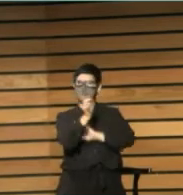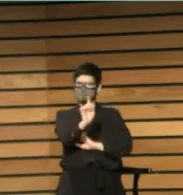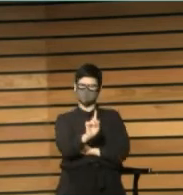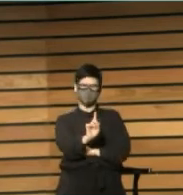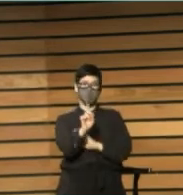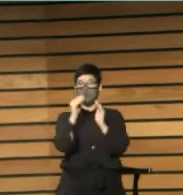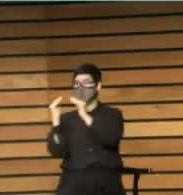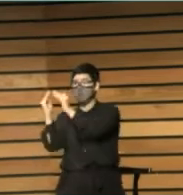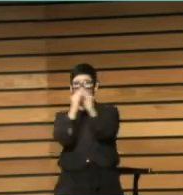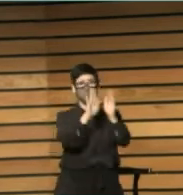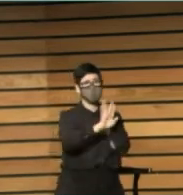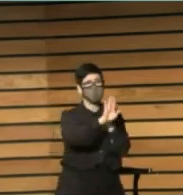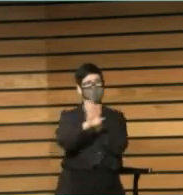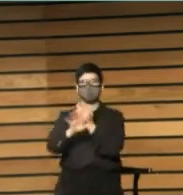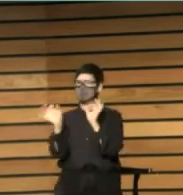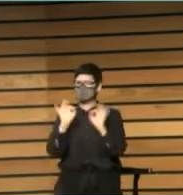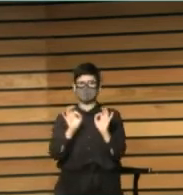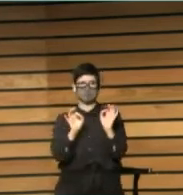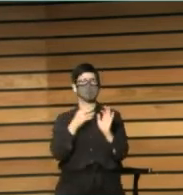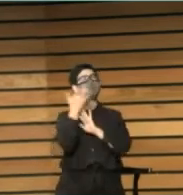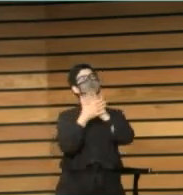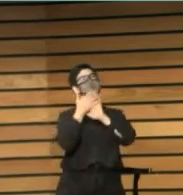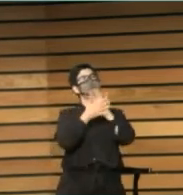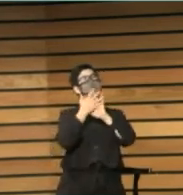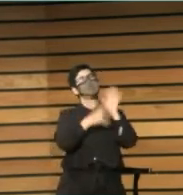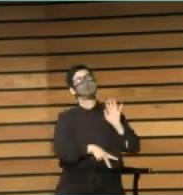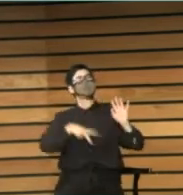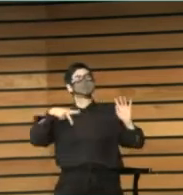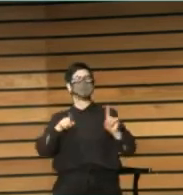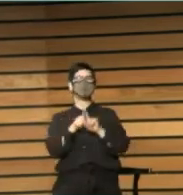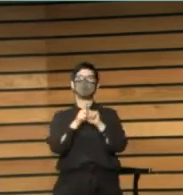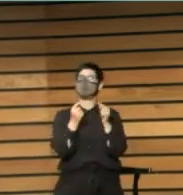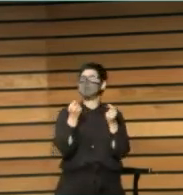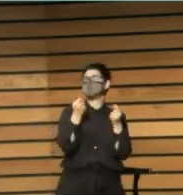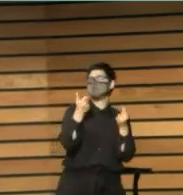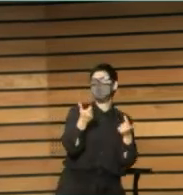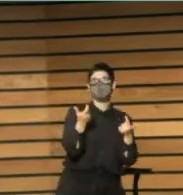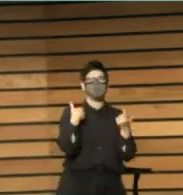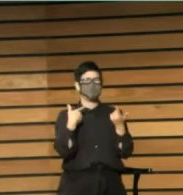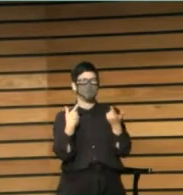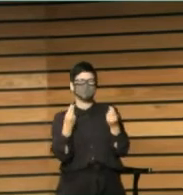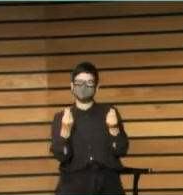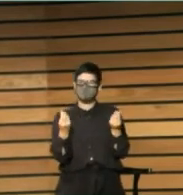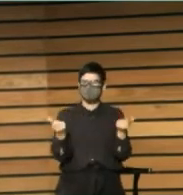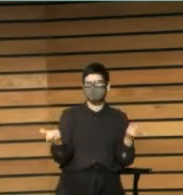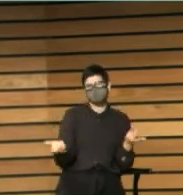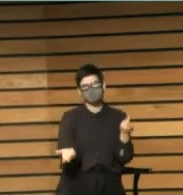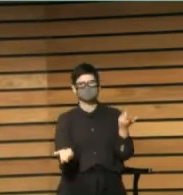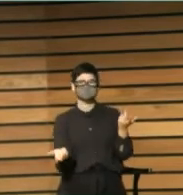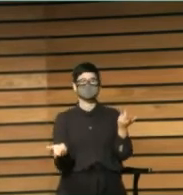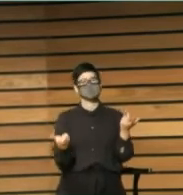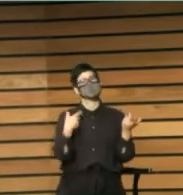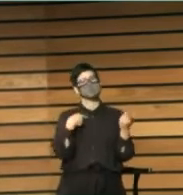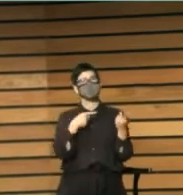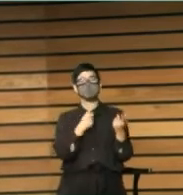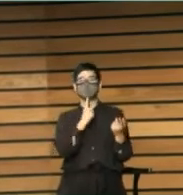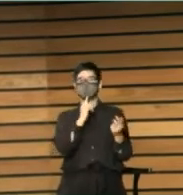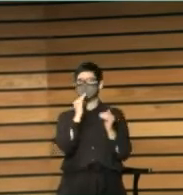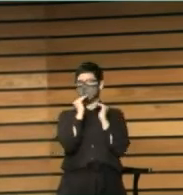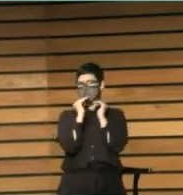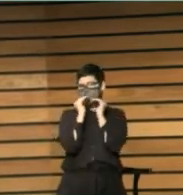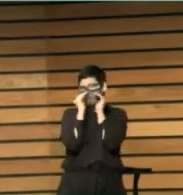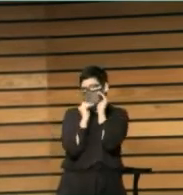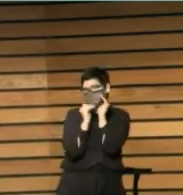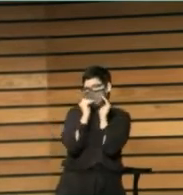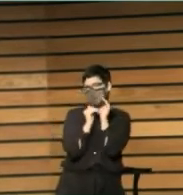de la escasez o de la miseria, que era como un sinónimo del hastío. Y se decía en voz baja, porque todo se hacía